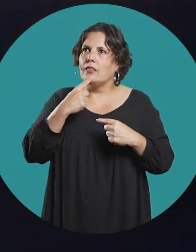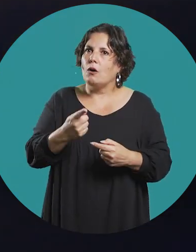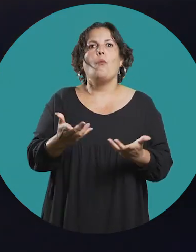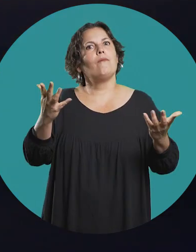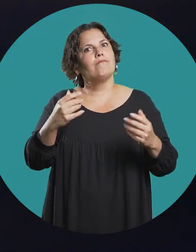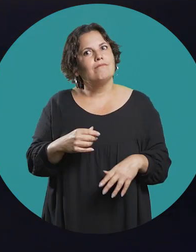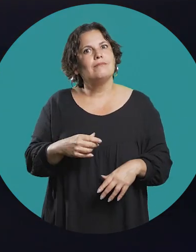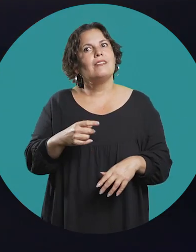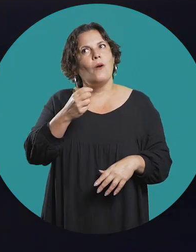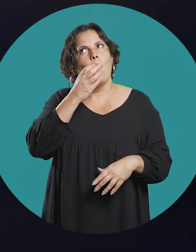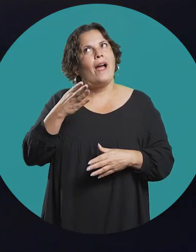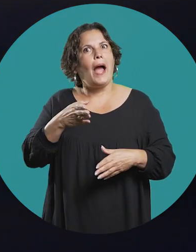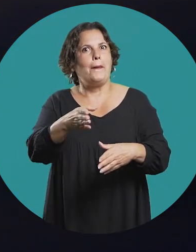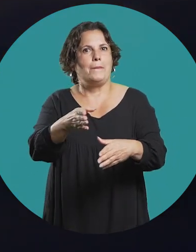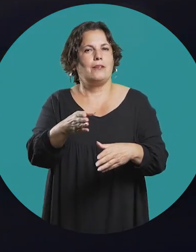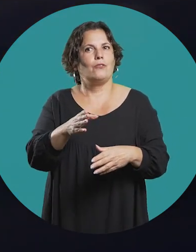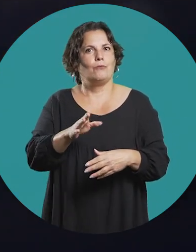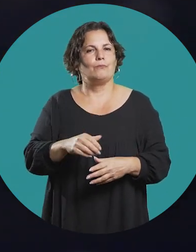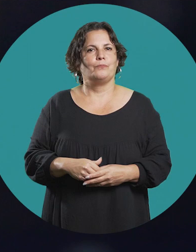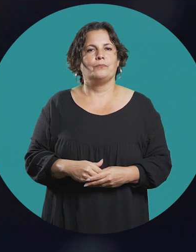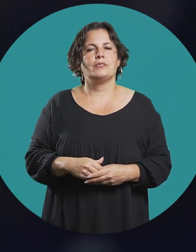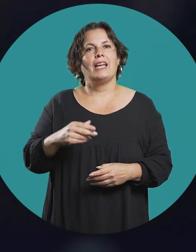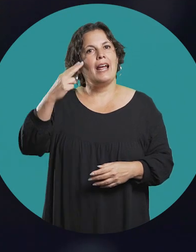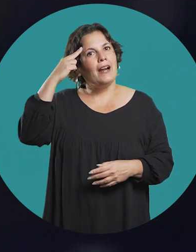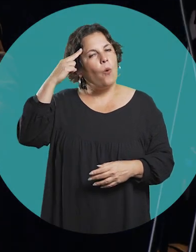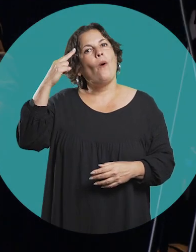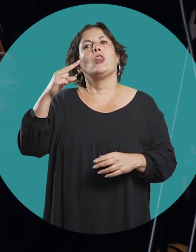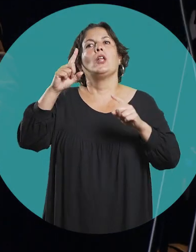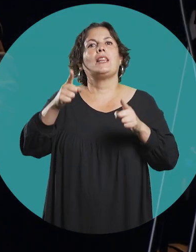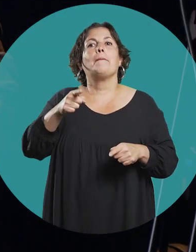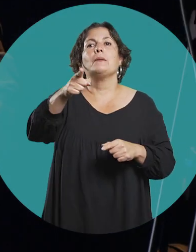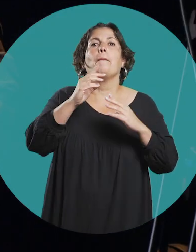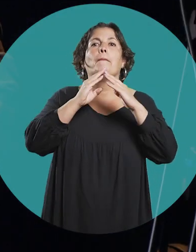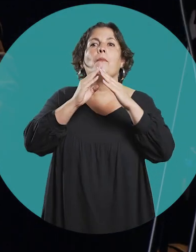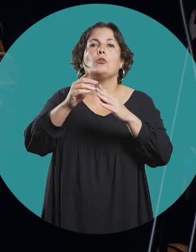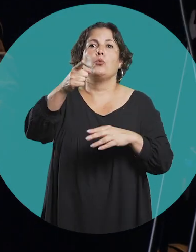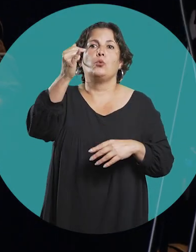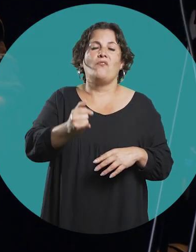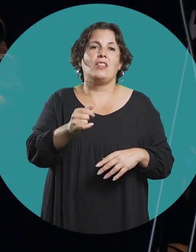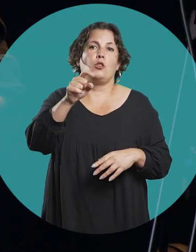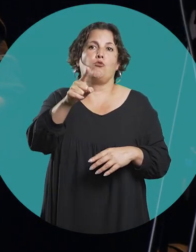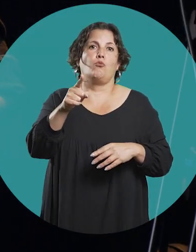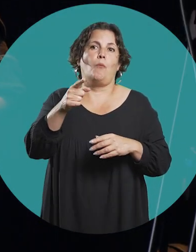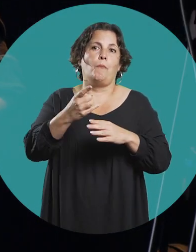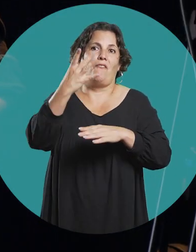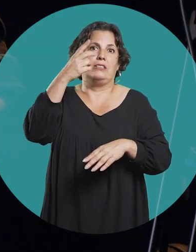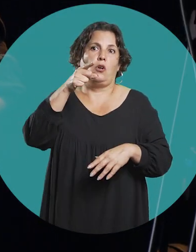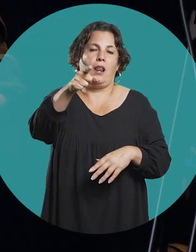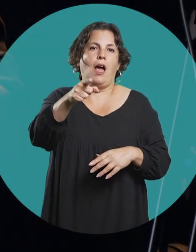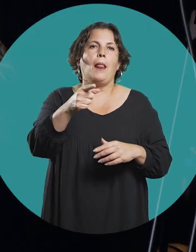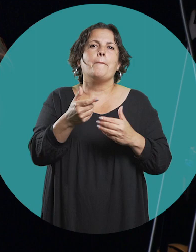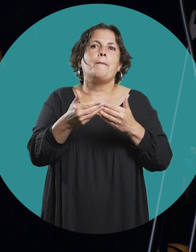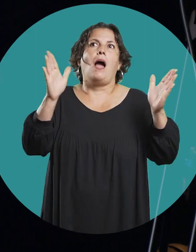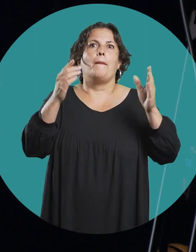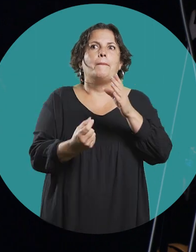sí, es por el buen camino, voy por acá. Recuerdo ahora también, vos tuviste en tu trayecto profesional, en